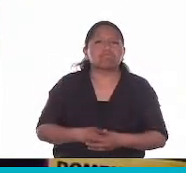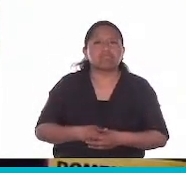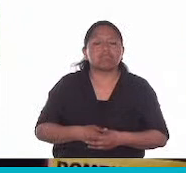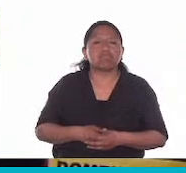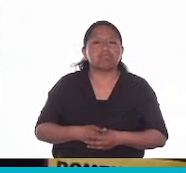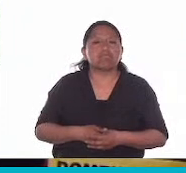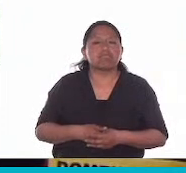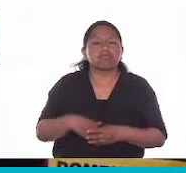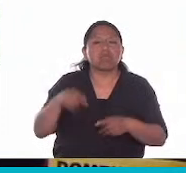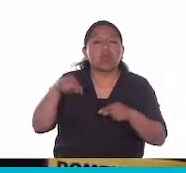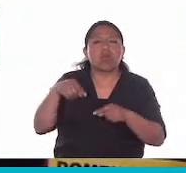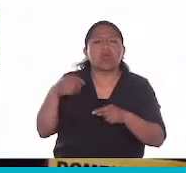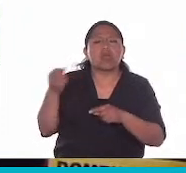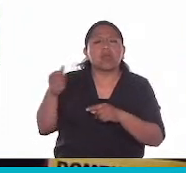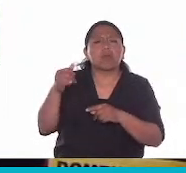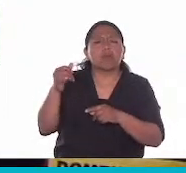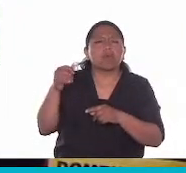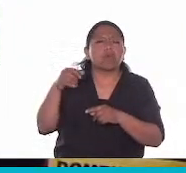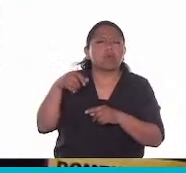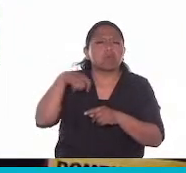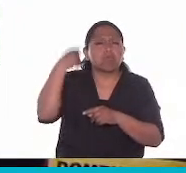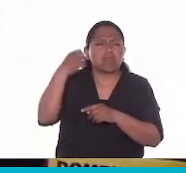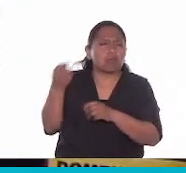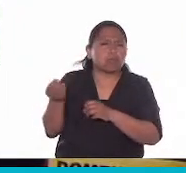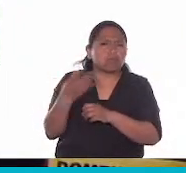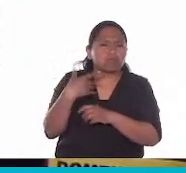hoy me mandaba algún vídeo de